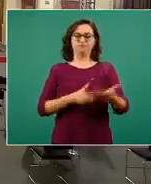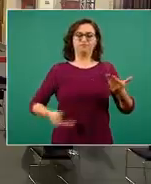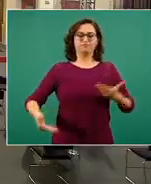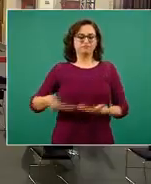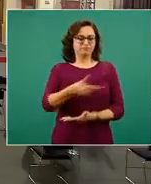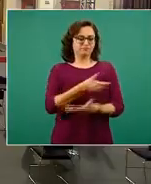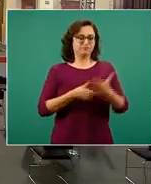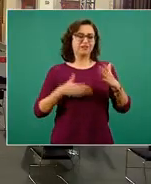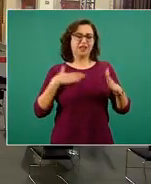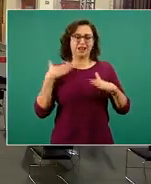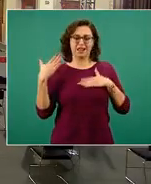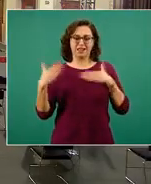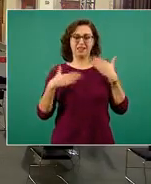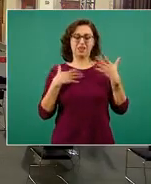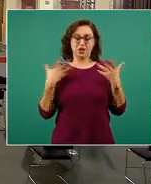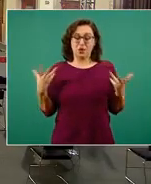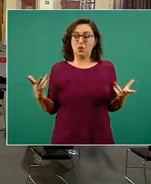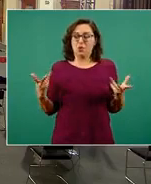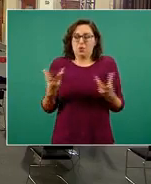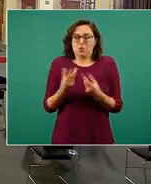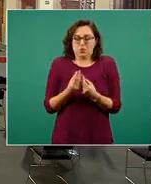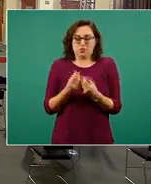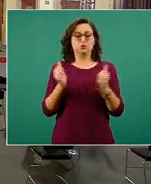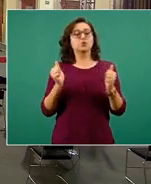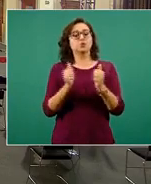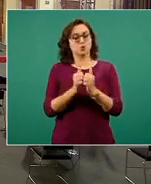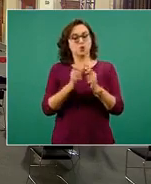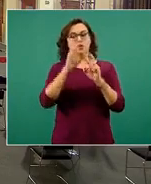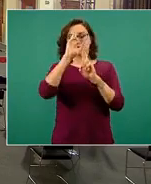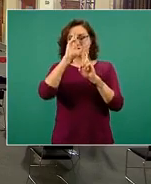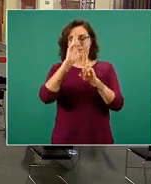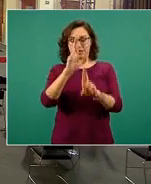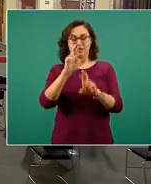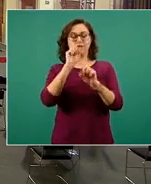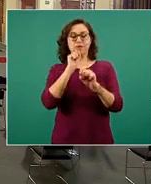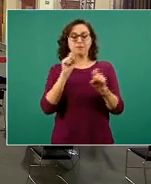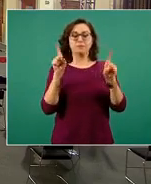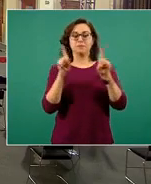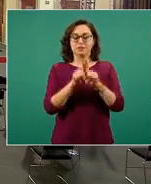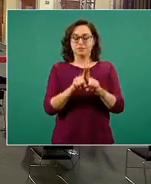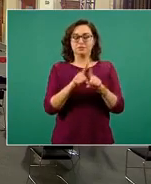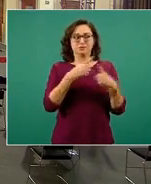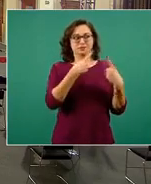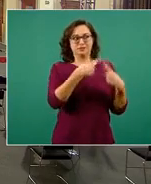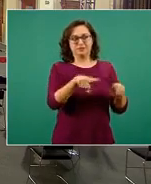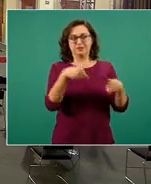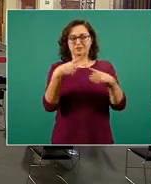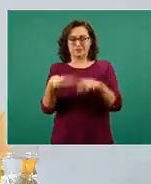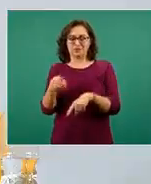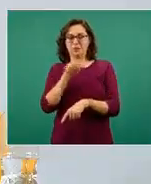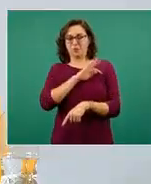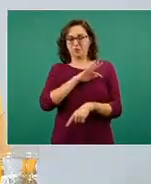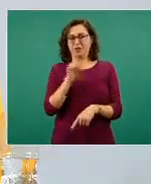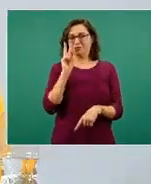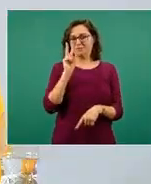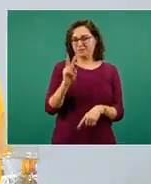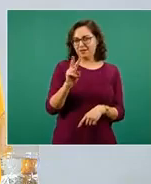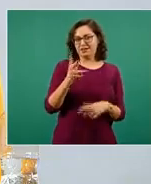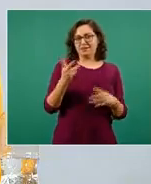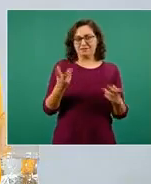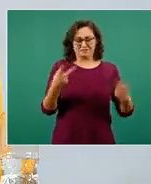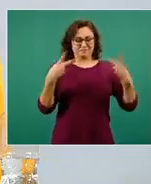y este encuentro respetuoso y esta diversidad también de edades. Si ustedes ven todos los compañeros que